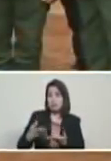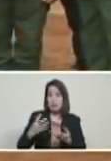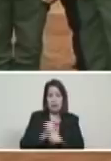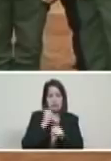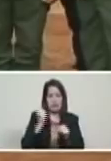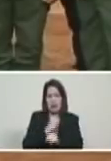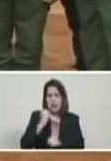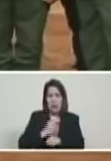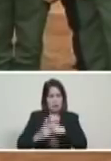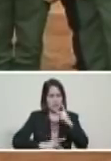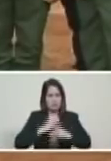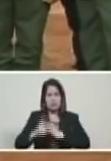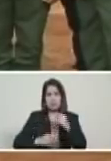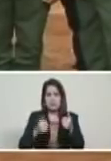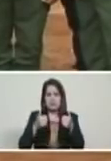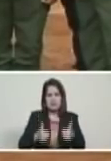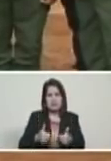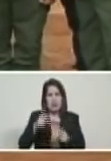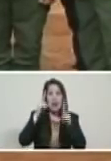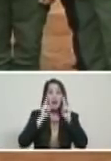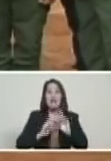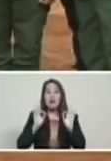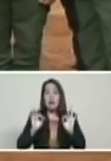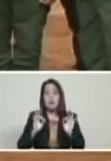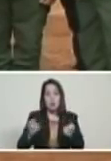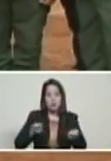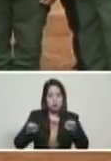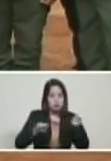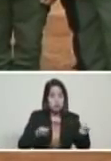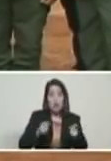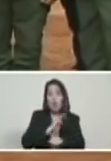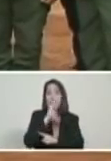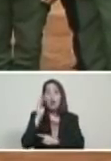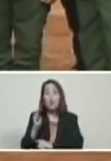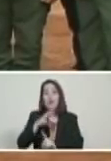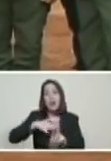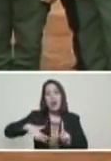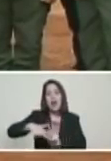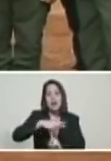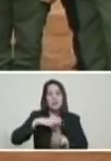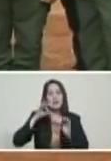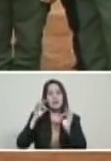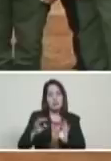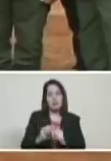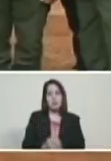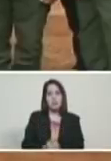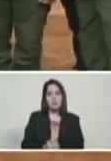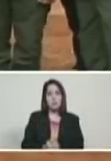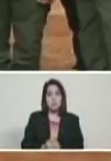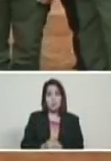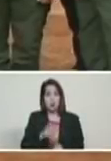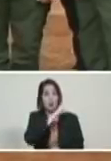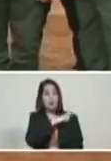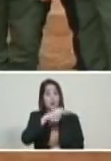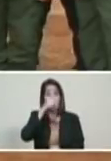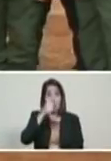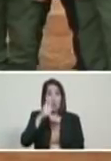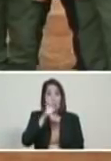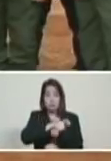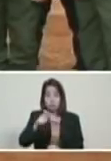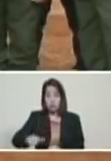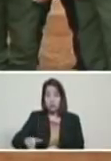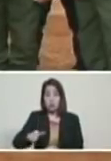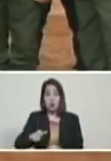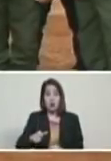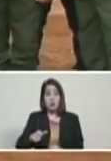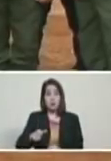un proceso limpio y que proteja nuestro ambiente. Me acompaña varias autoridades civiles de acá del municipio